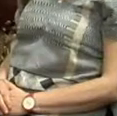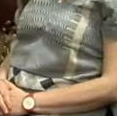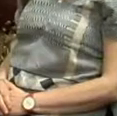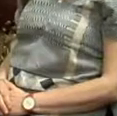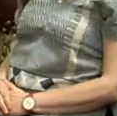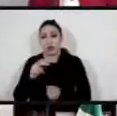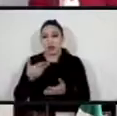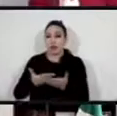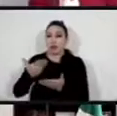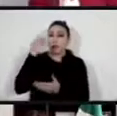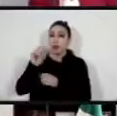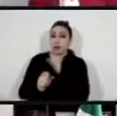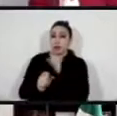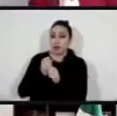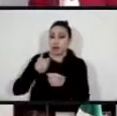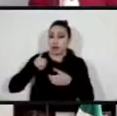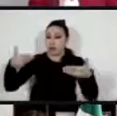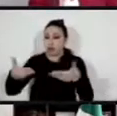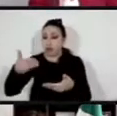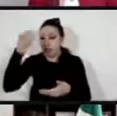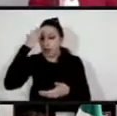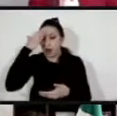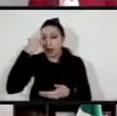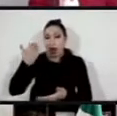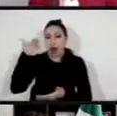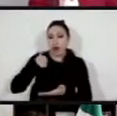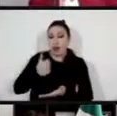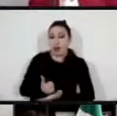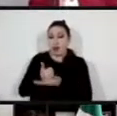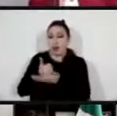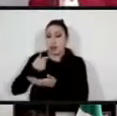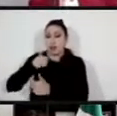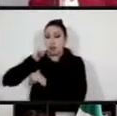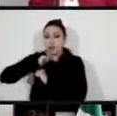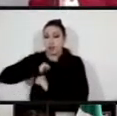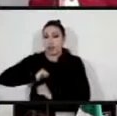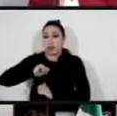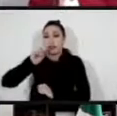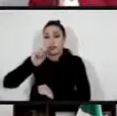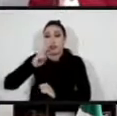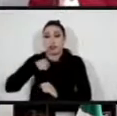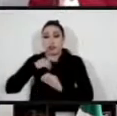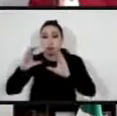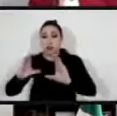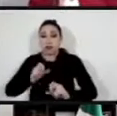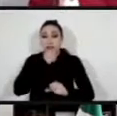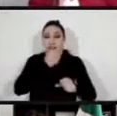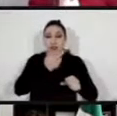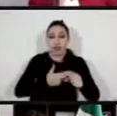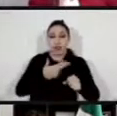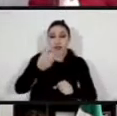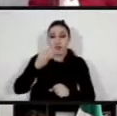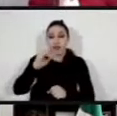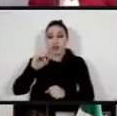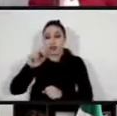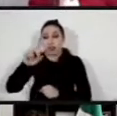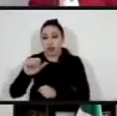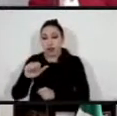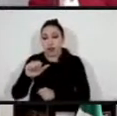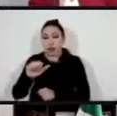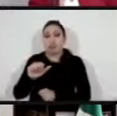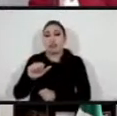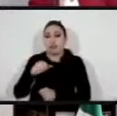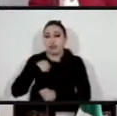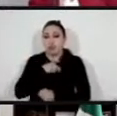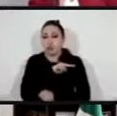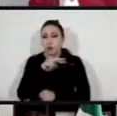años. Me tocó programarlo cuando yo tenía a mi cargo los recintos de la Secretaría de Hacienda y era un placer ver cada una de